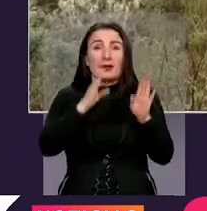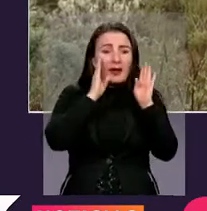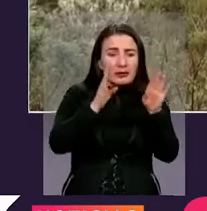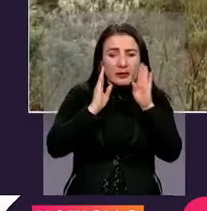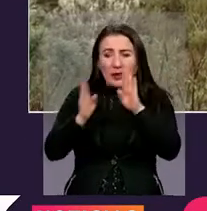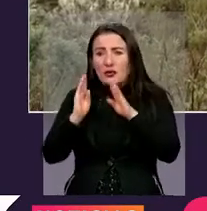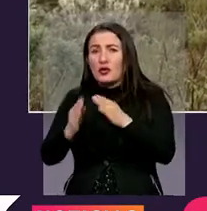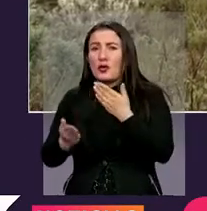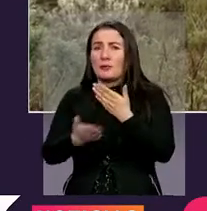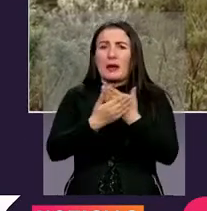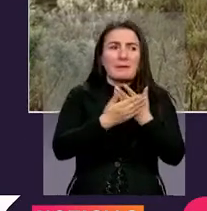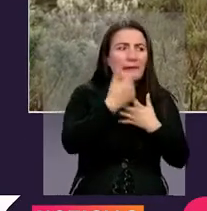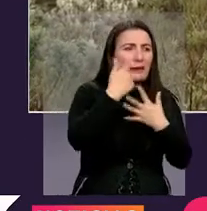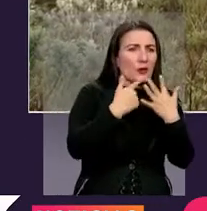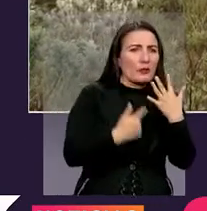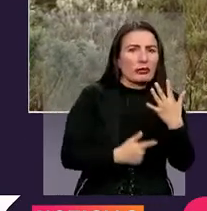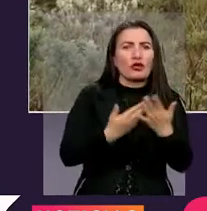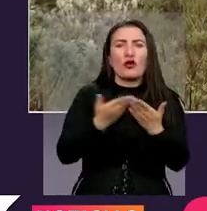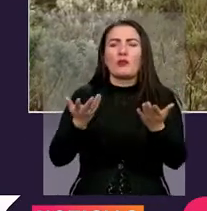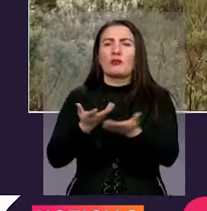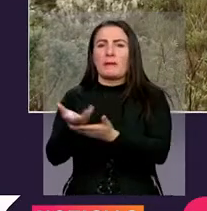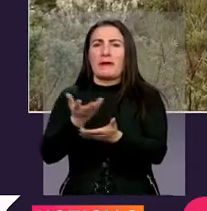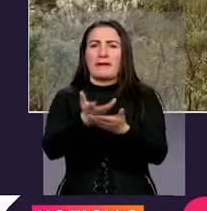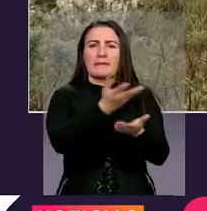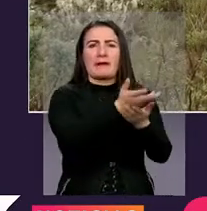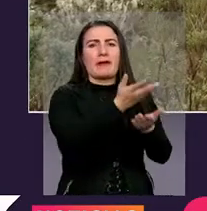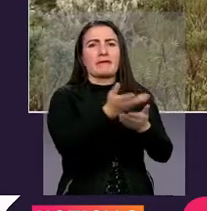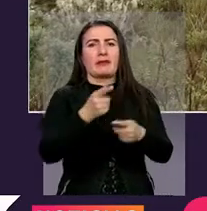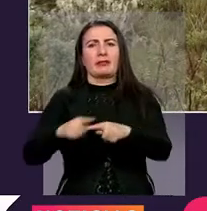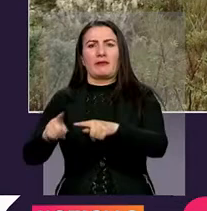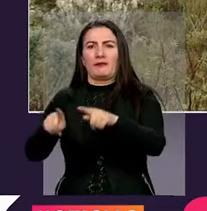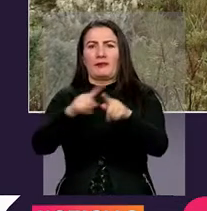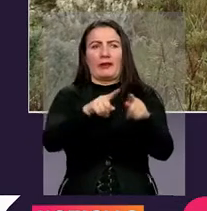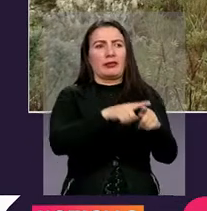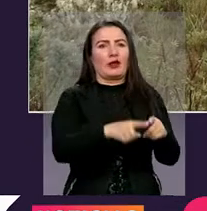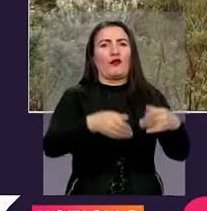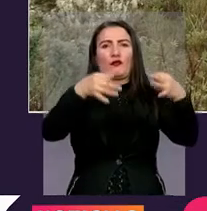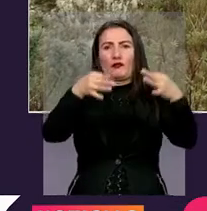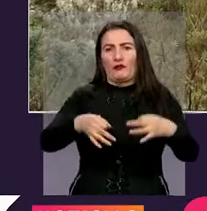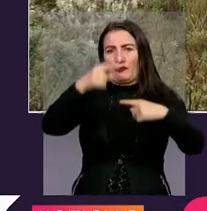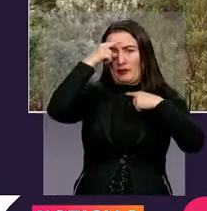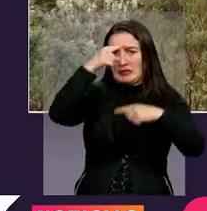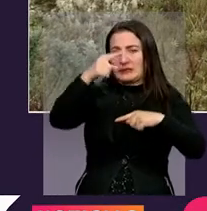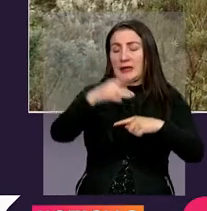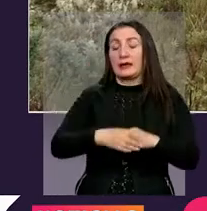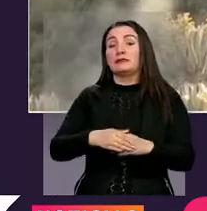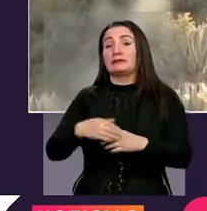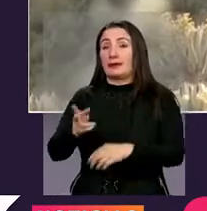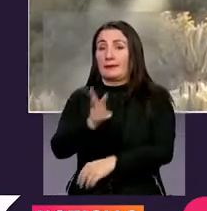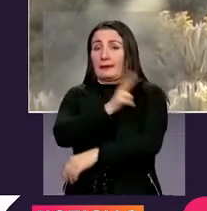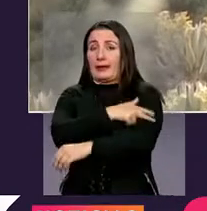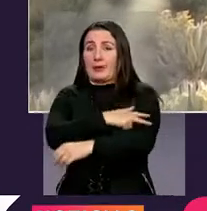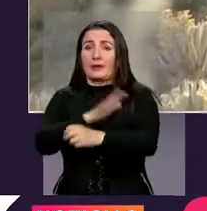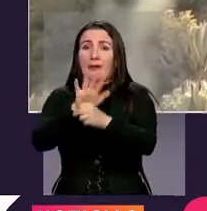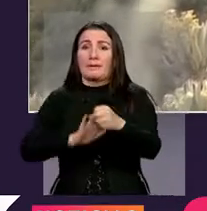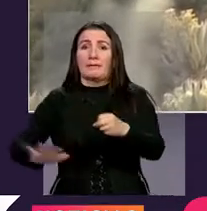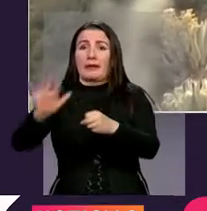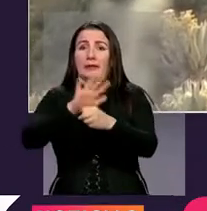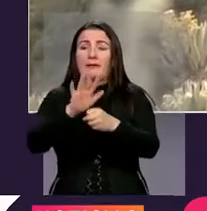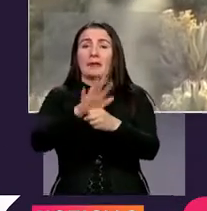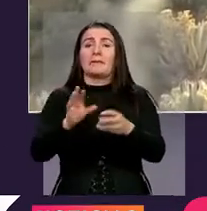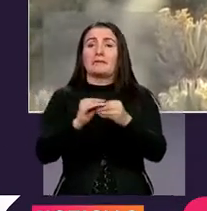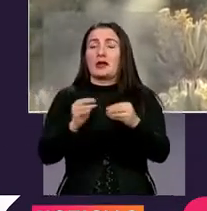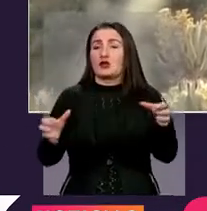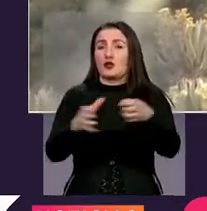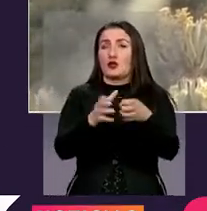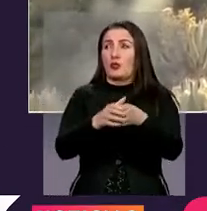diferentes recomendaciones que se van a emitir por los diferentes canales oficiales de nuestra delegación departamental o de los demás organismos de